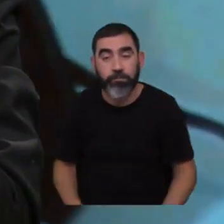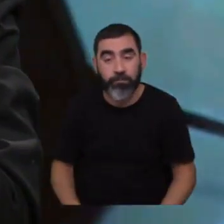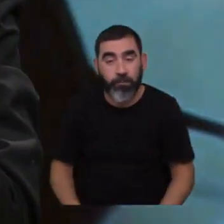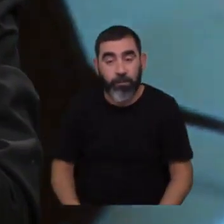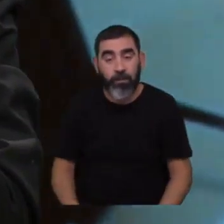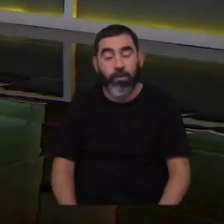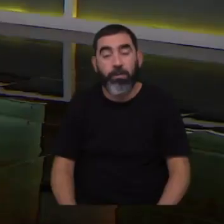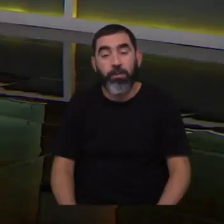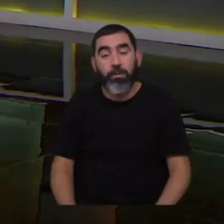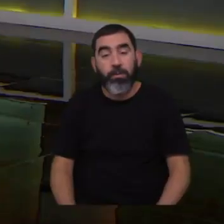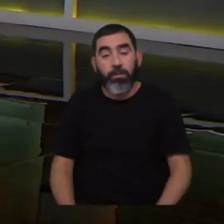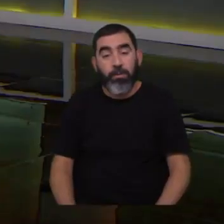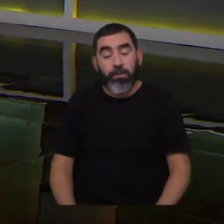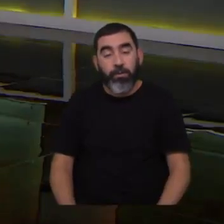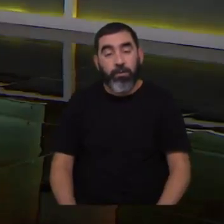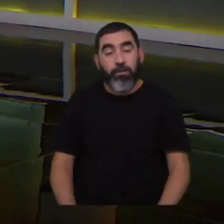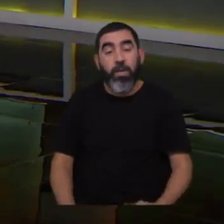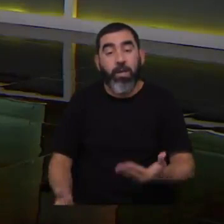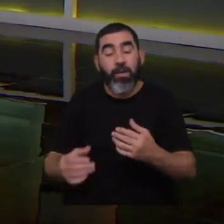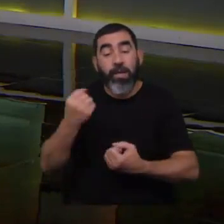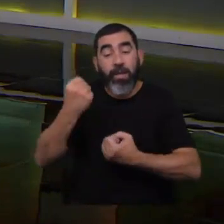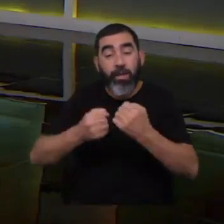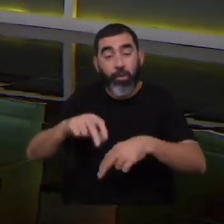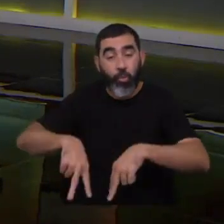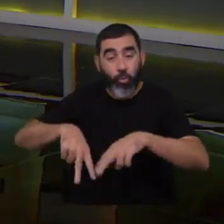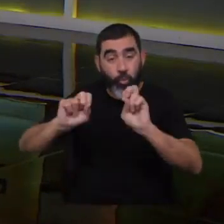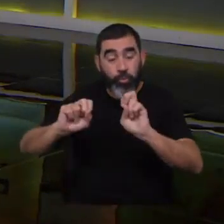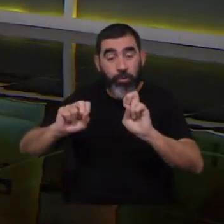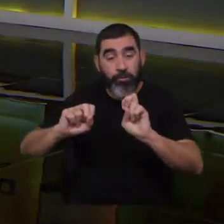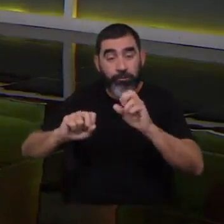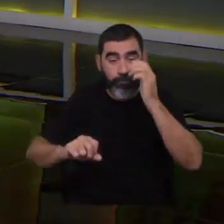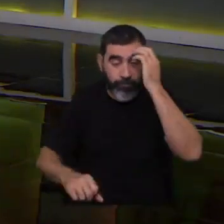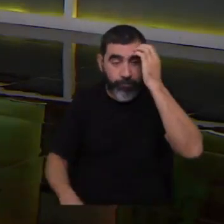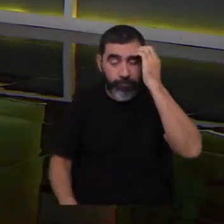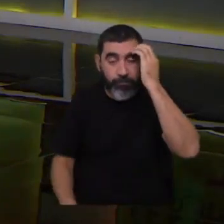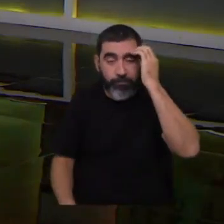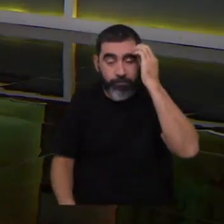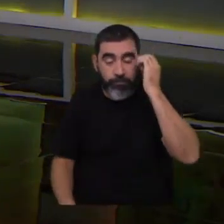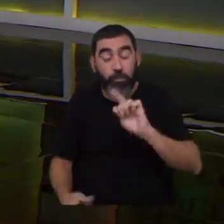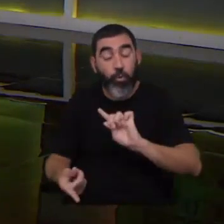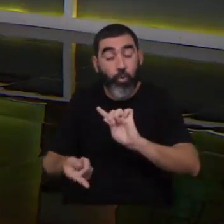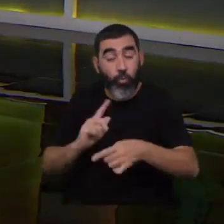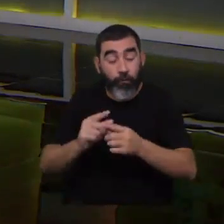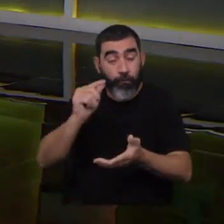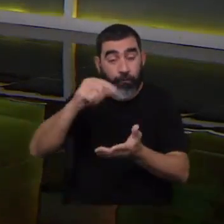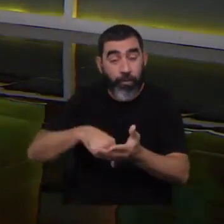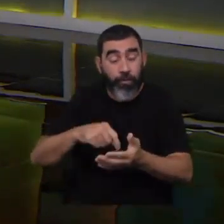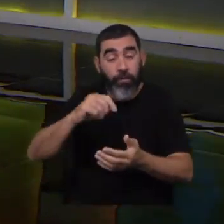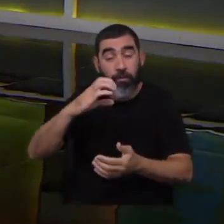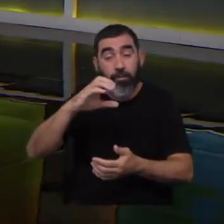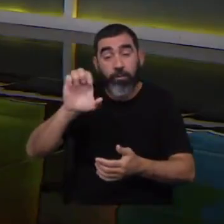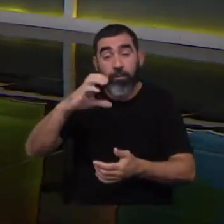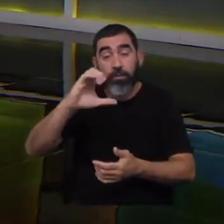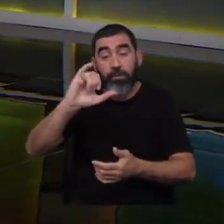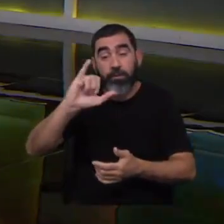pueden llegar a tener. Hablaste de la industria investiga. Sí. Es este espacio que se genera a partir del convenio que se rubrica con la CSIC, la Comisión